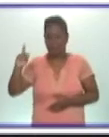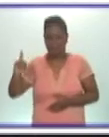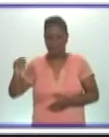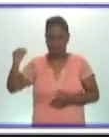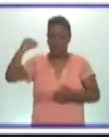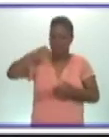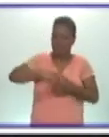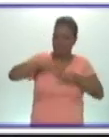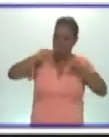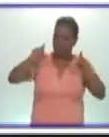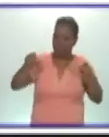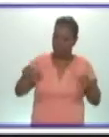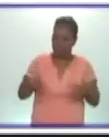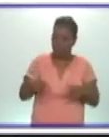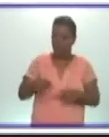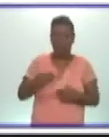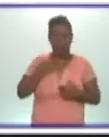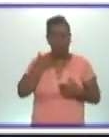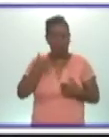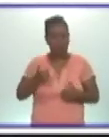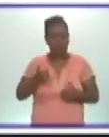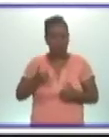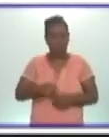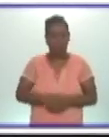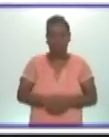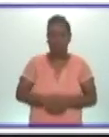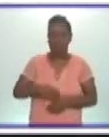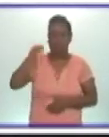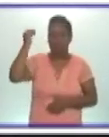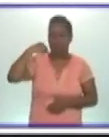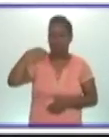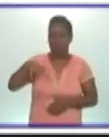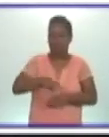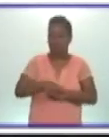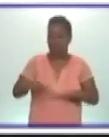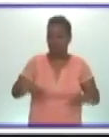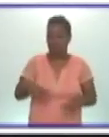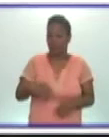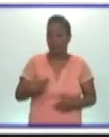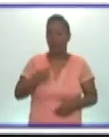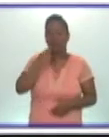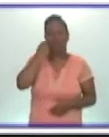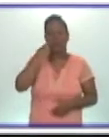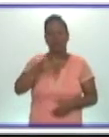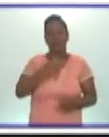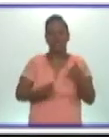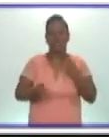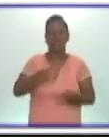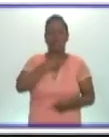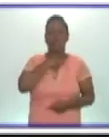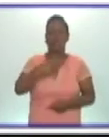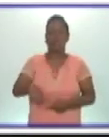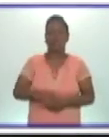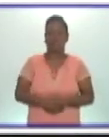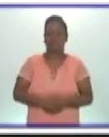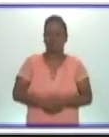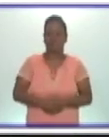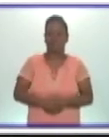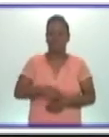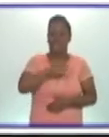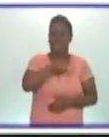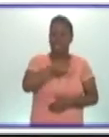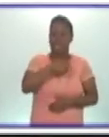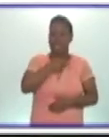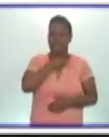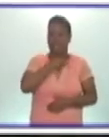del paréntesis. Muy bien, sabiendo esto, veamos algunos ejercicios. Aquí, como